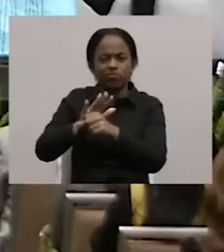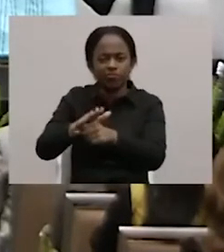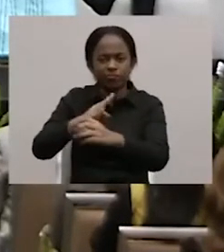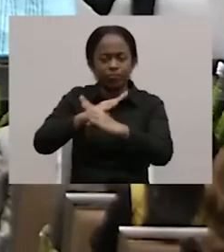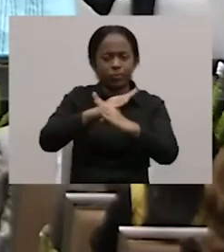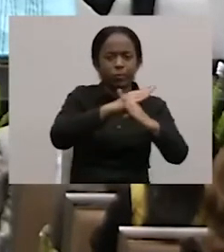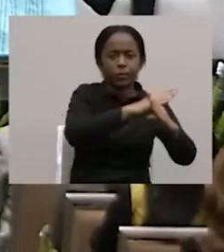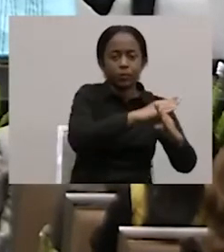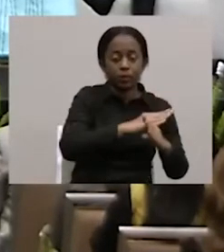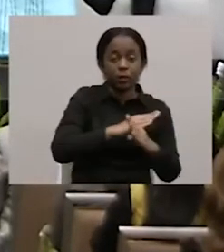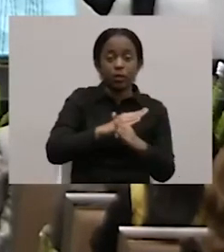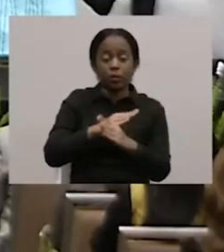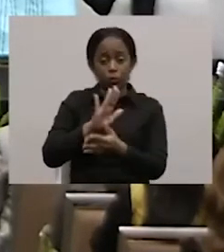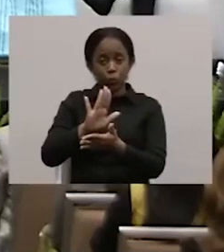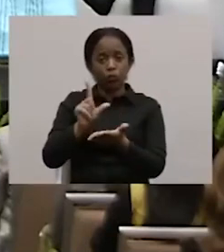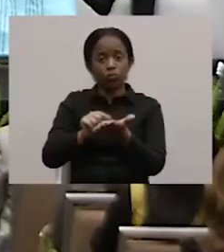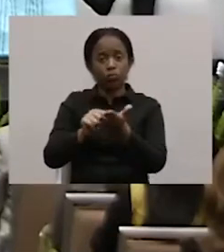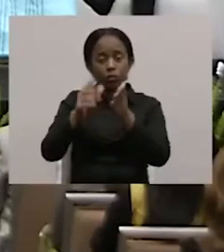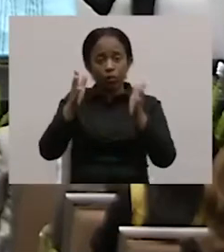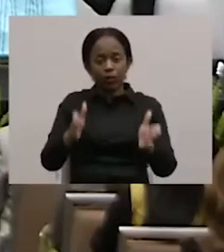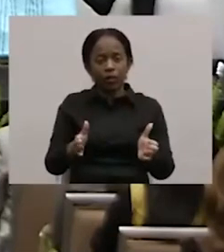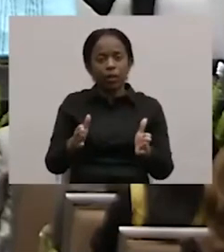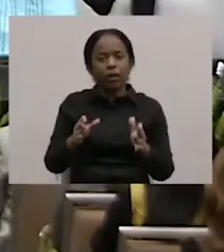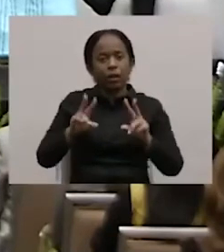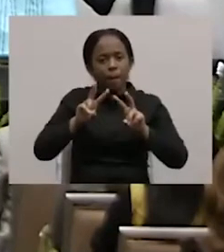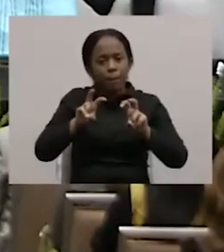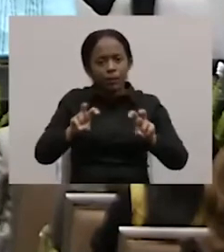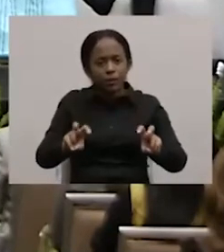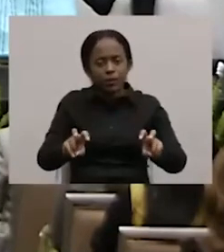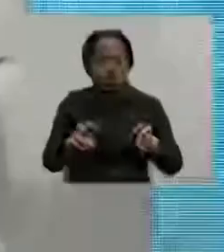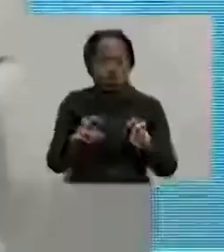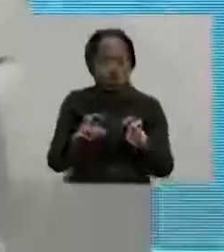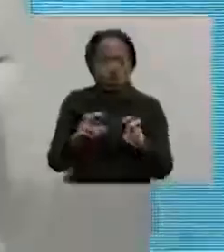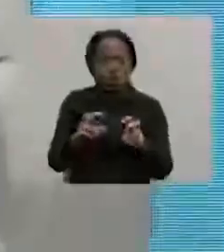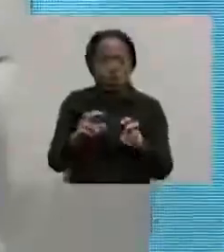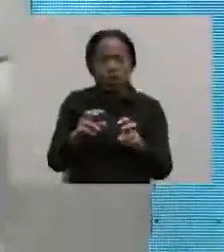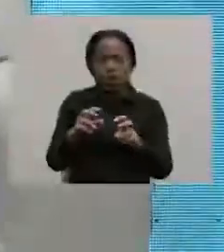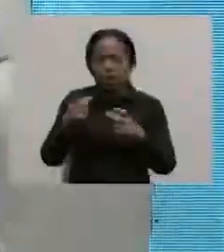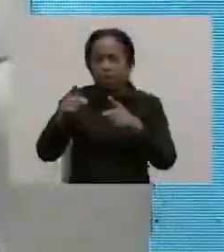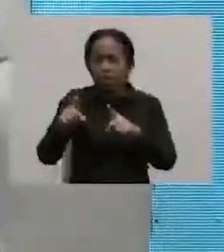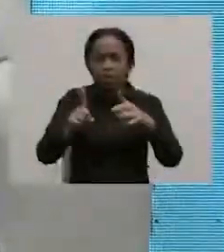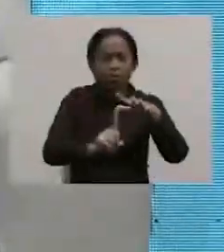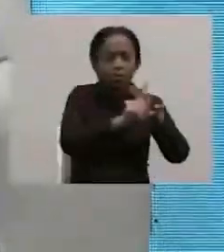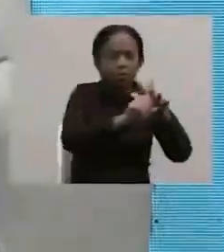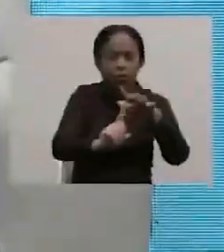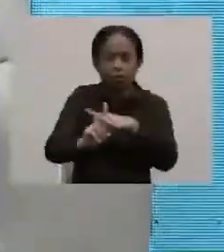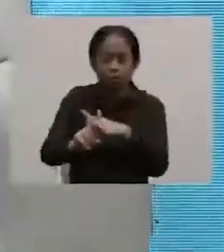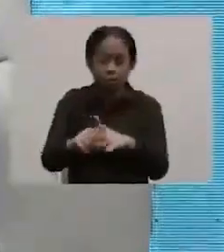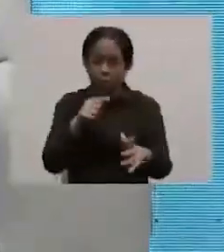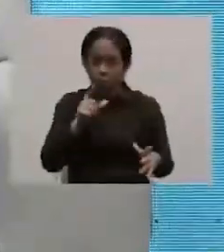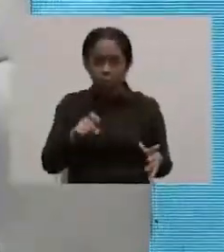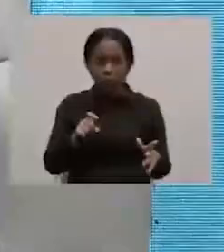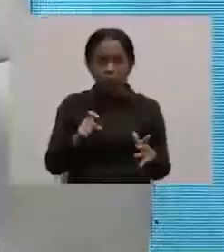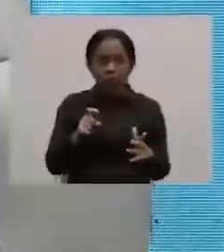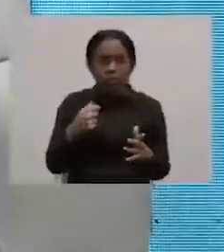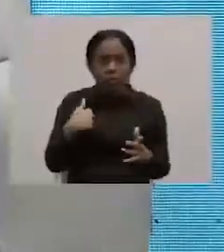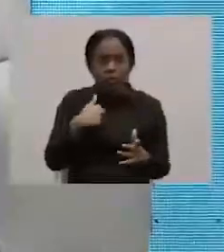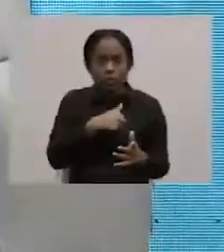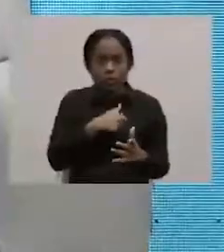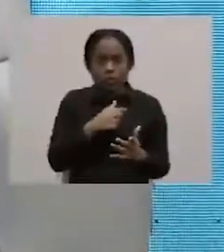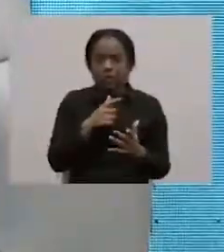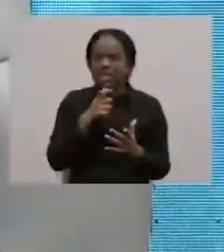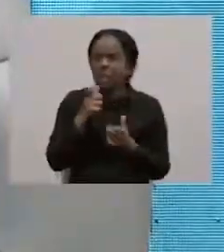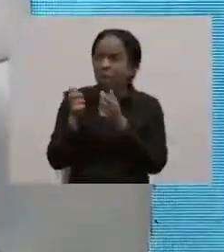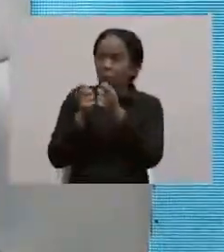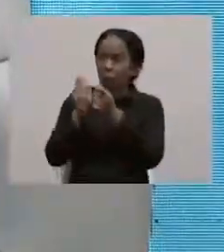del periodismo implica investigar lo que a la mayoría favorece, que no necesariamente gusta a quien tenga el